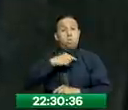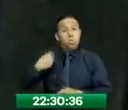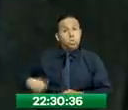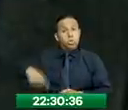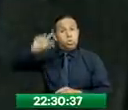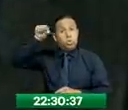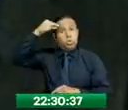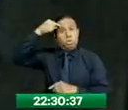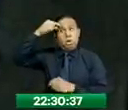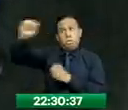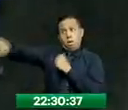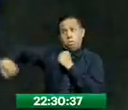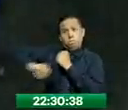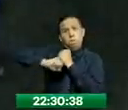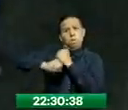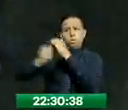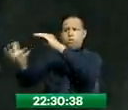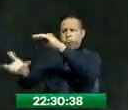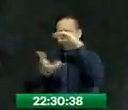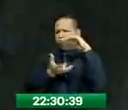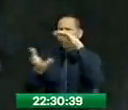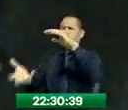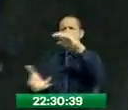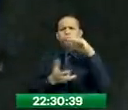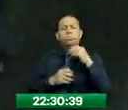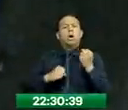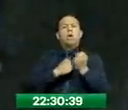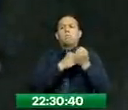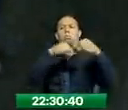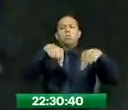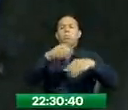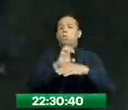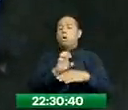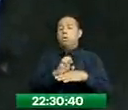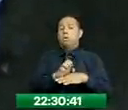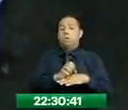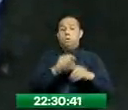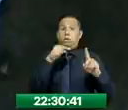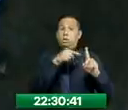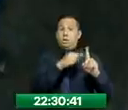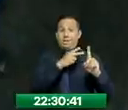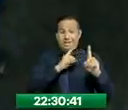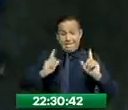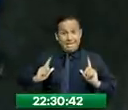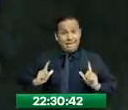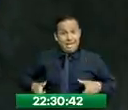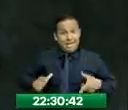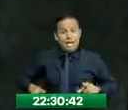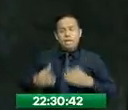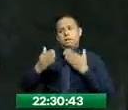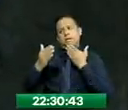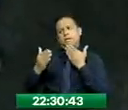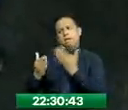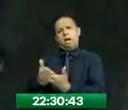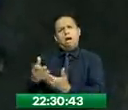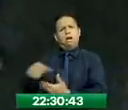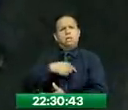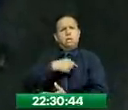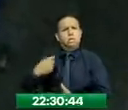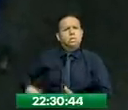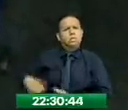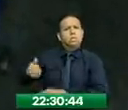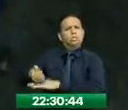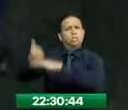del sector privado chino xi el presidente moreno agradeció al presidente decir sin ping nuevamente por esa muestra de solidaridad pero también